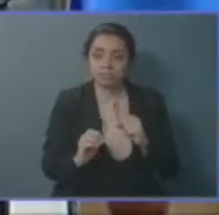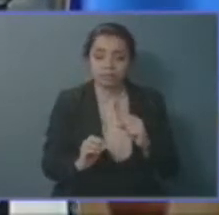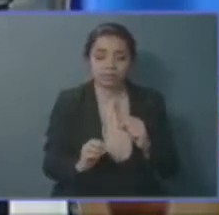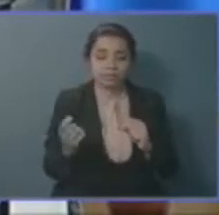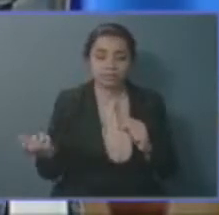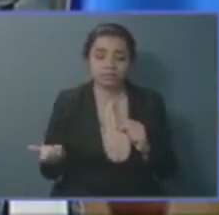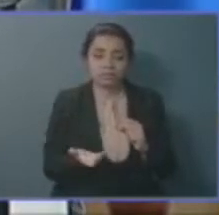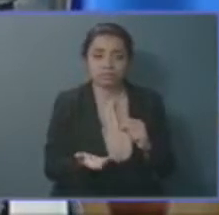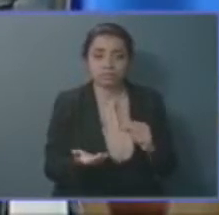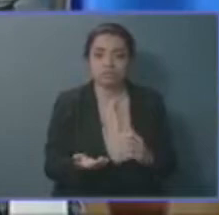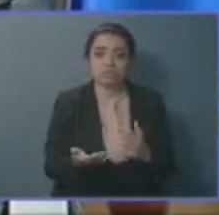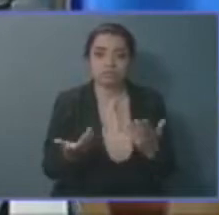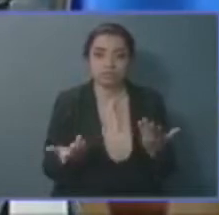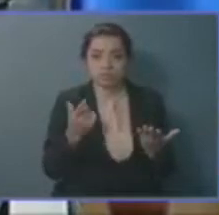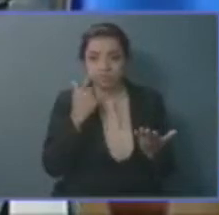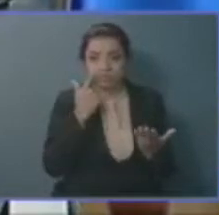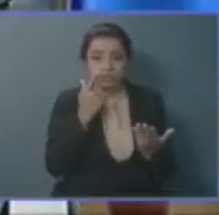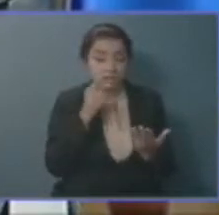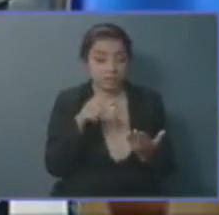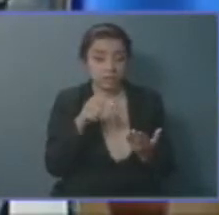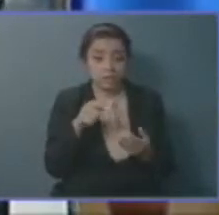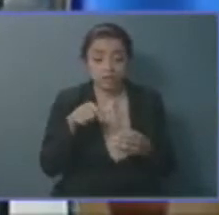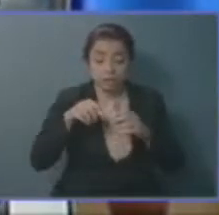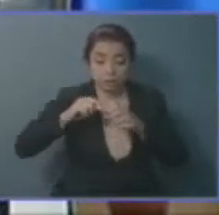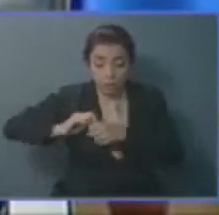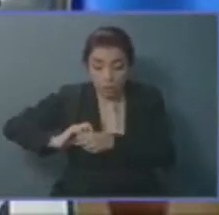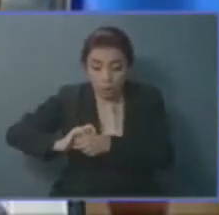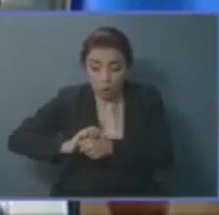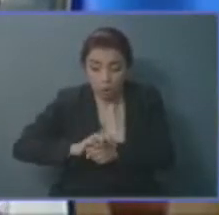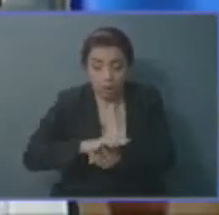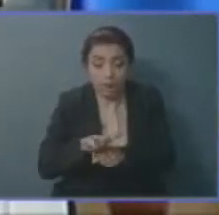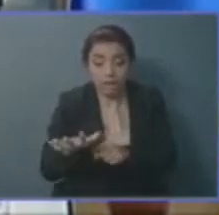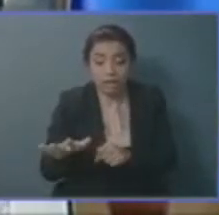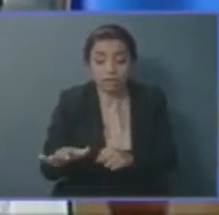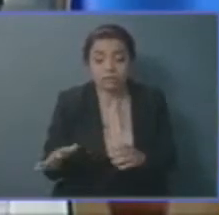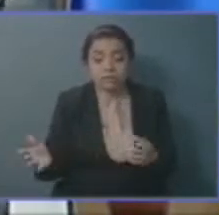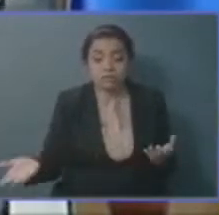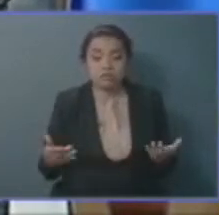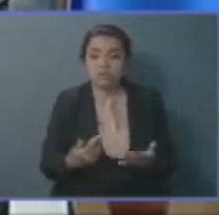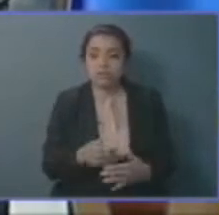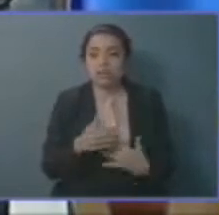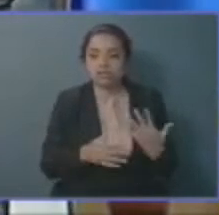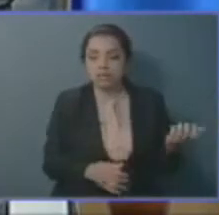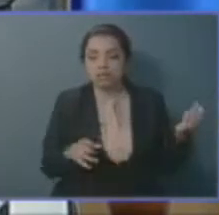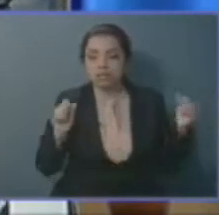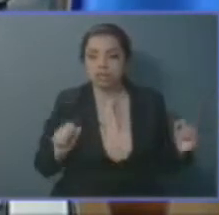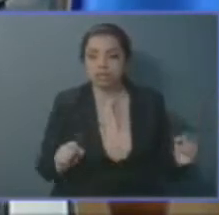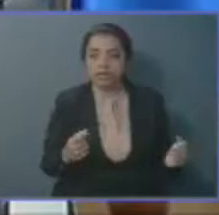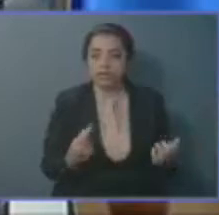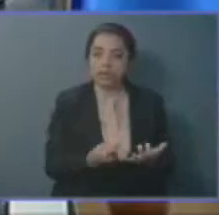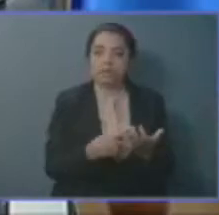más, de los contagios oficialmente reportados,